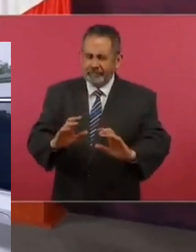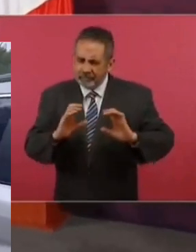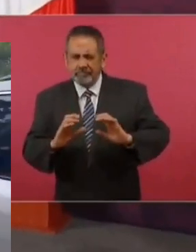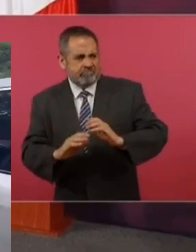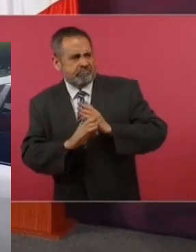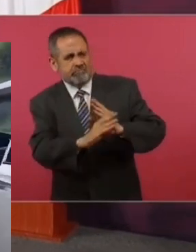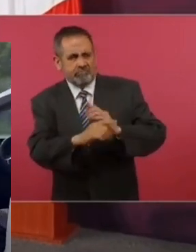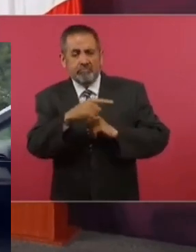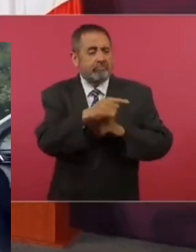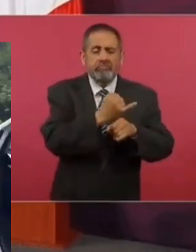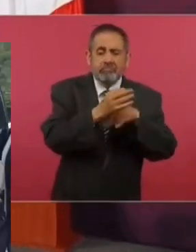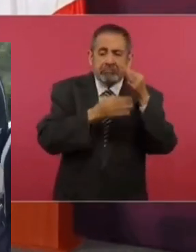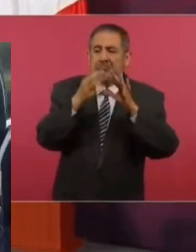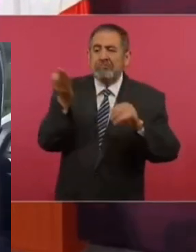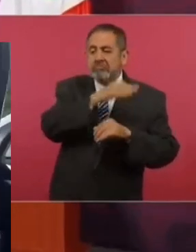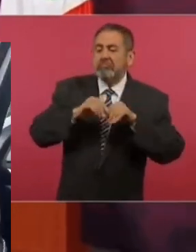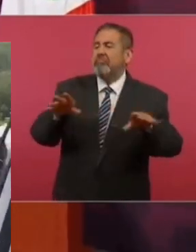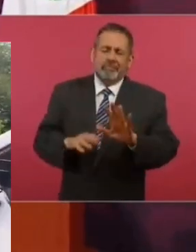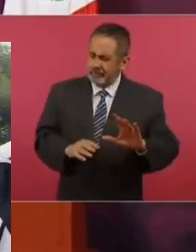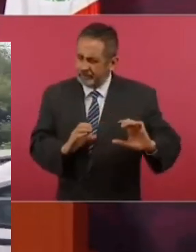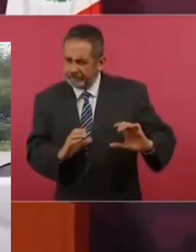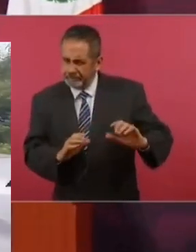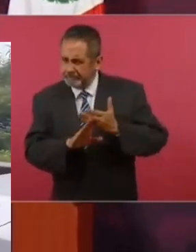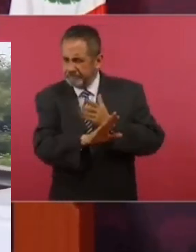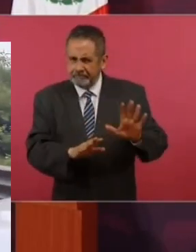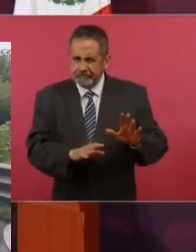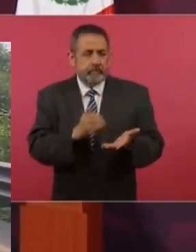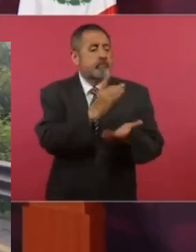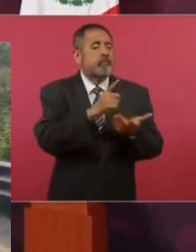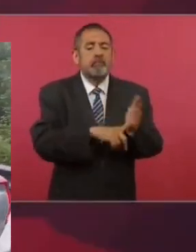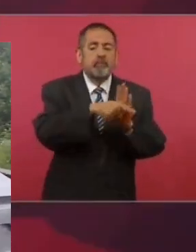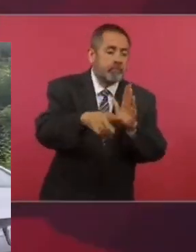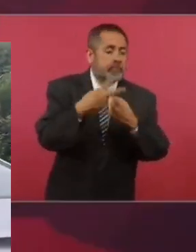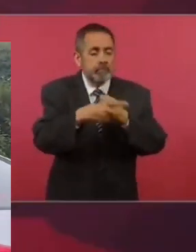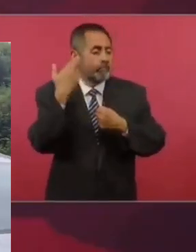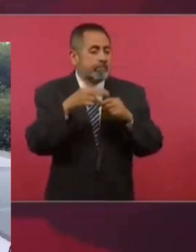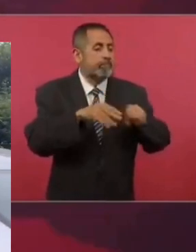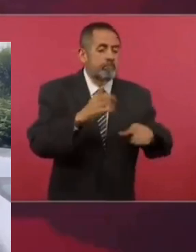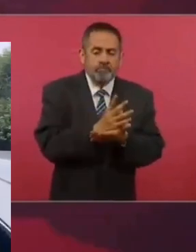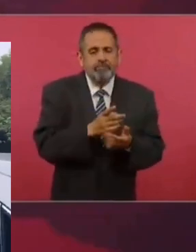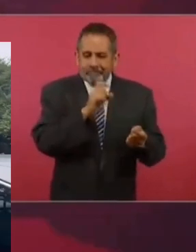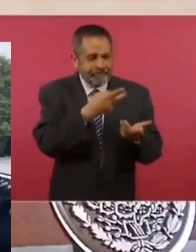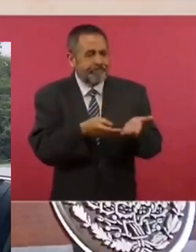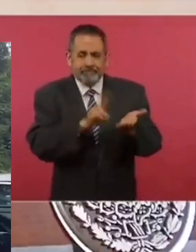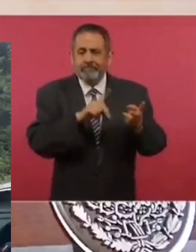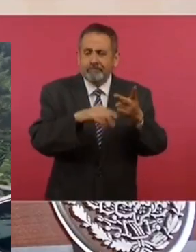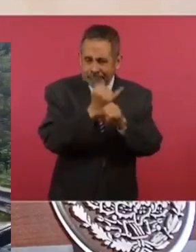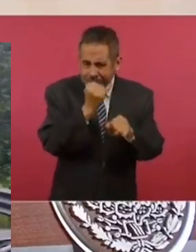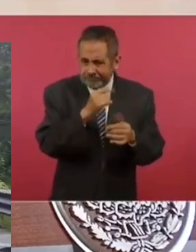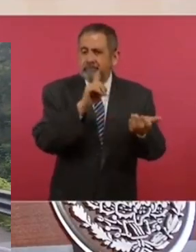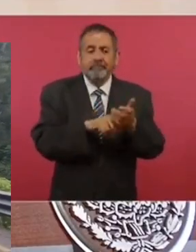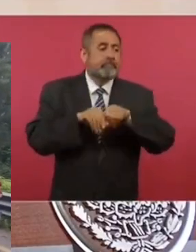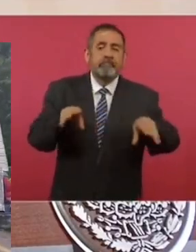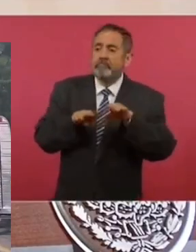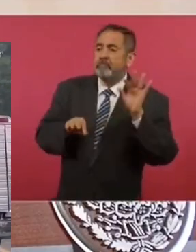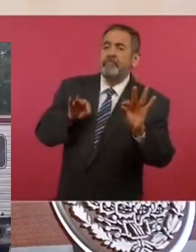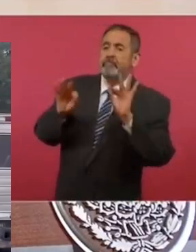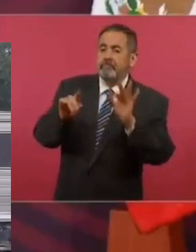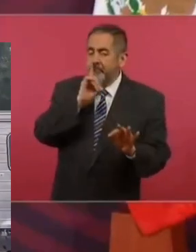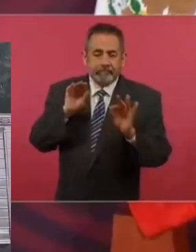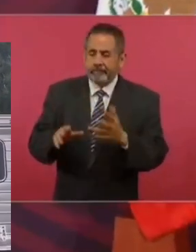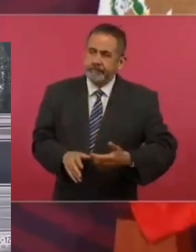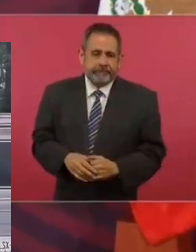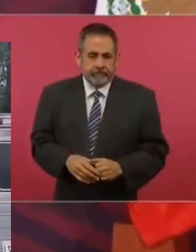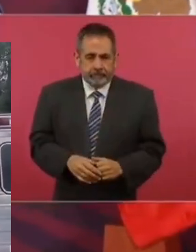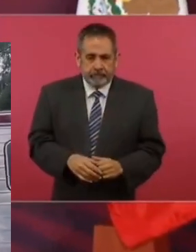por estas noticias en las redes. No solo es en los medios convencionales, en los periódicos, en la radio, en la televisión, no, también en las redes.